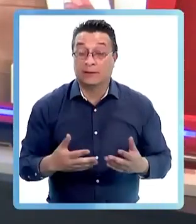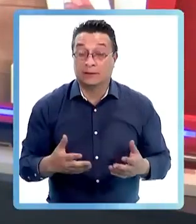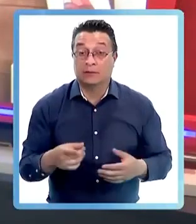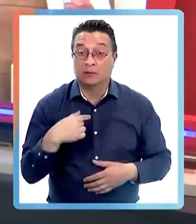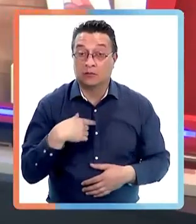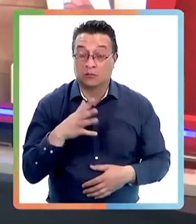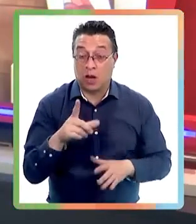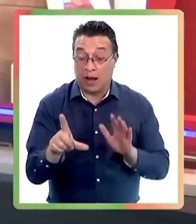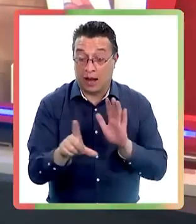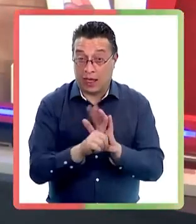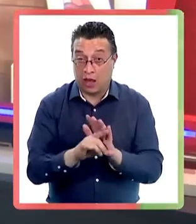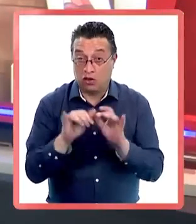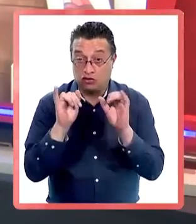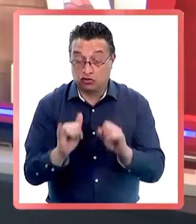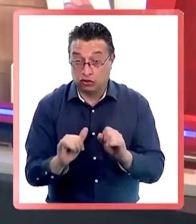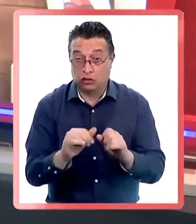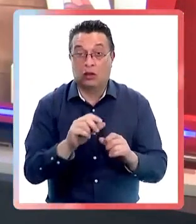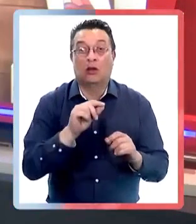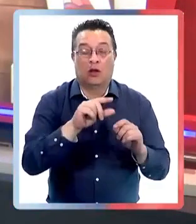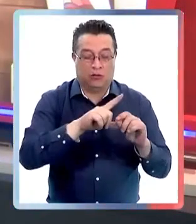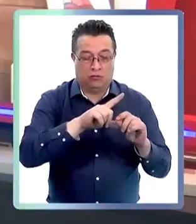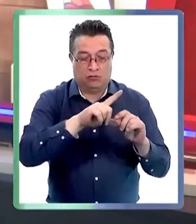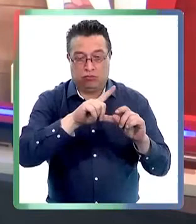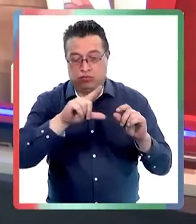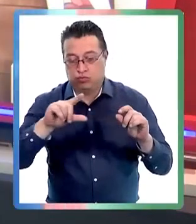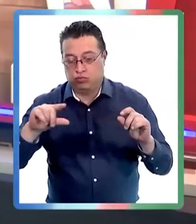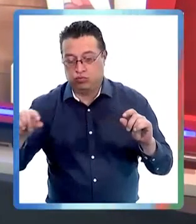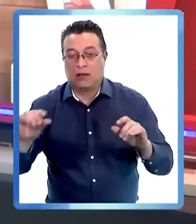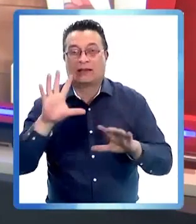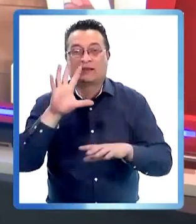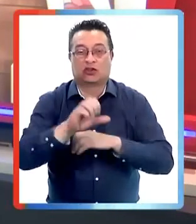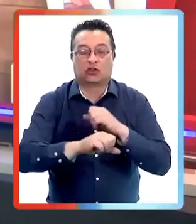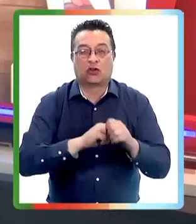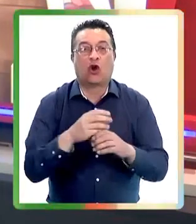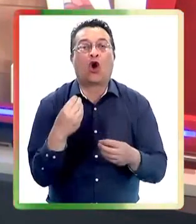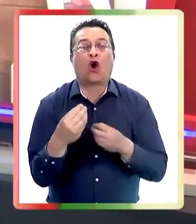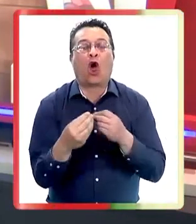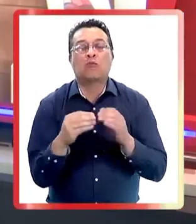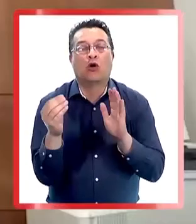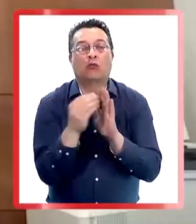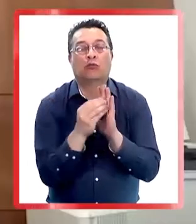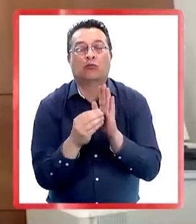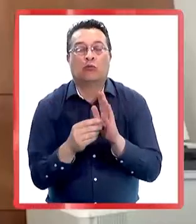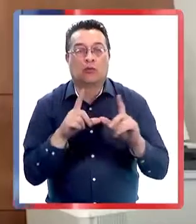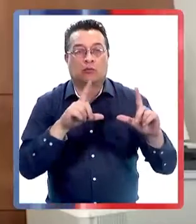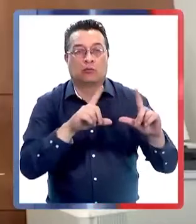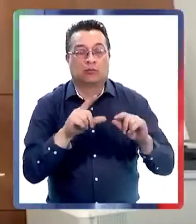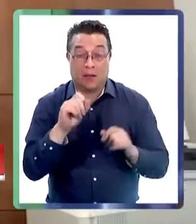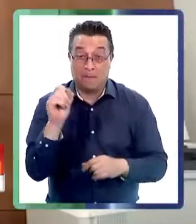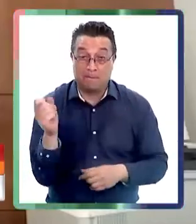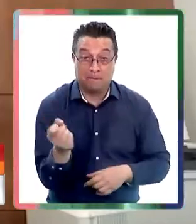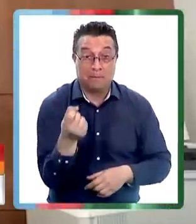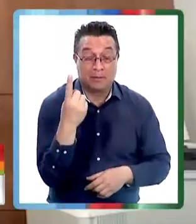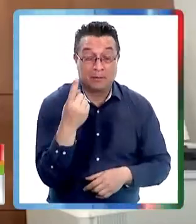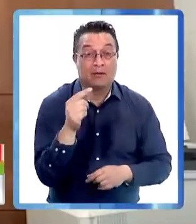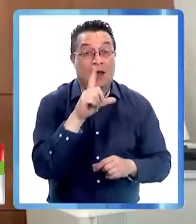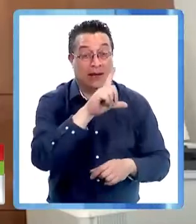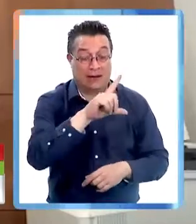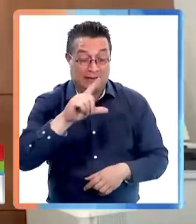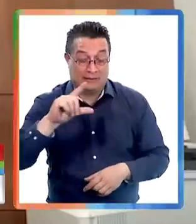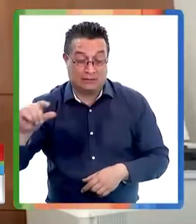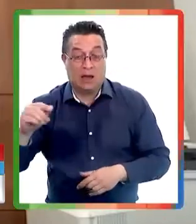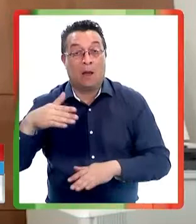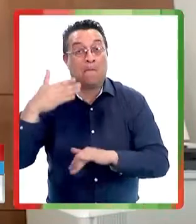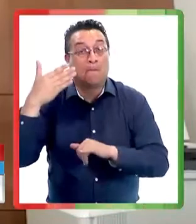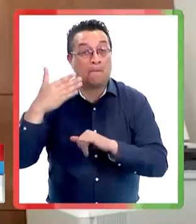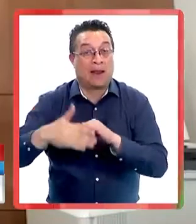que si es ley, este proceso va a ser gradual, con 5 años. ¿Cómo se va a ir implementando? Primero, señalar que la gradualidad es